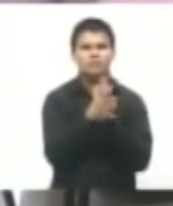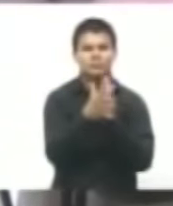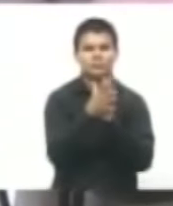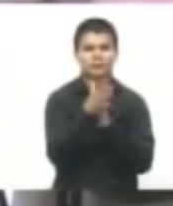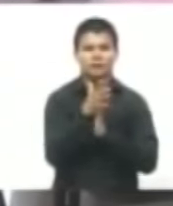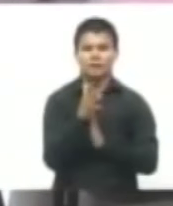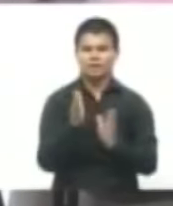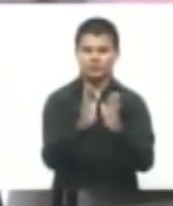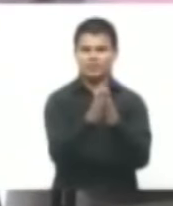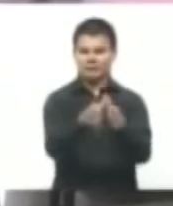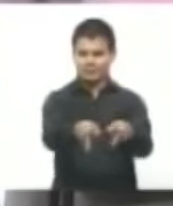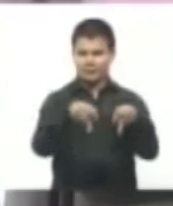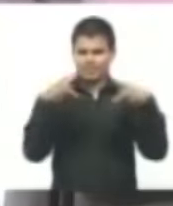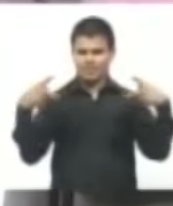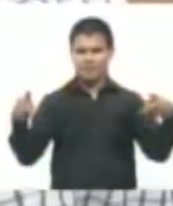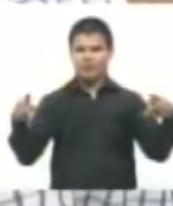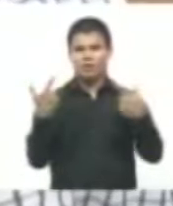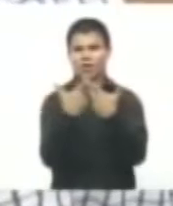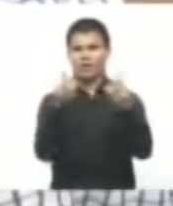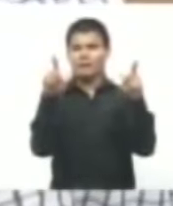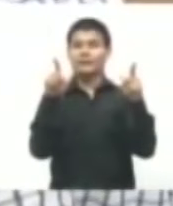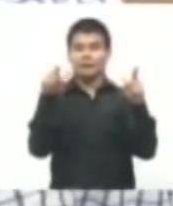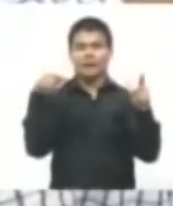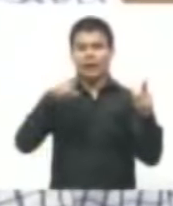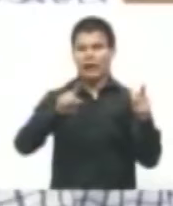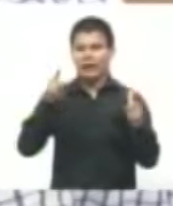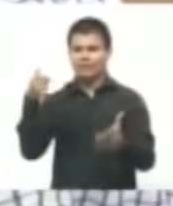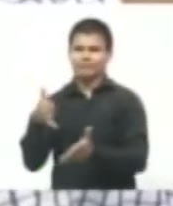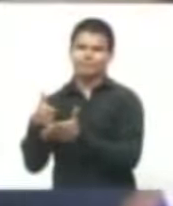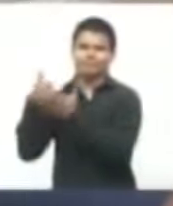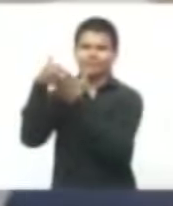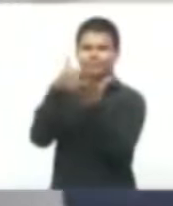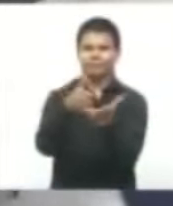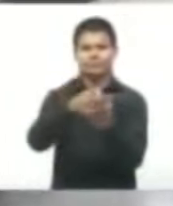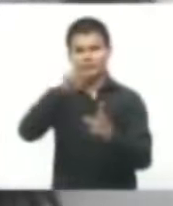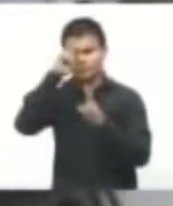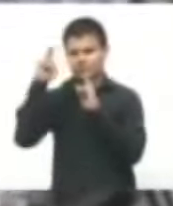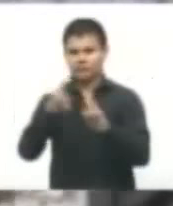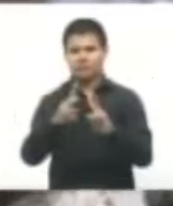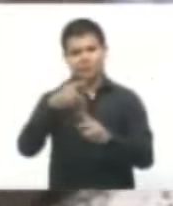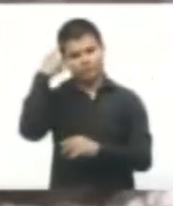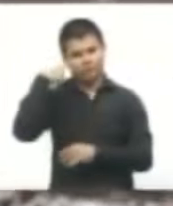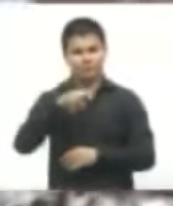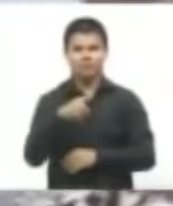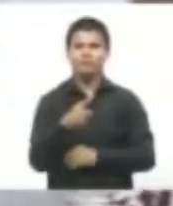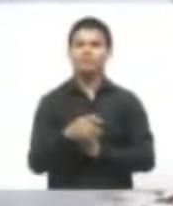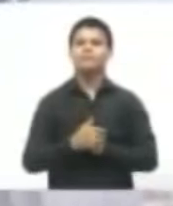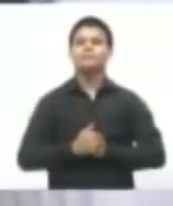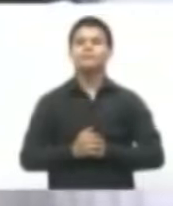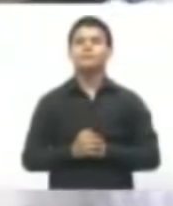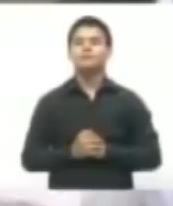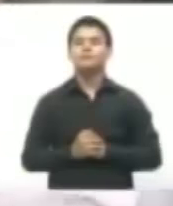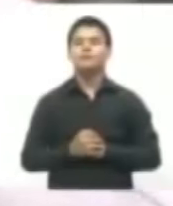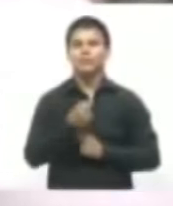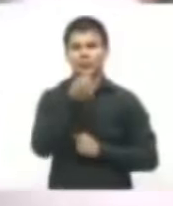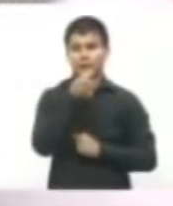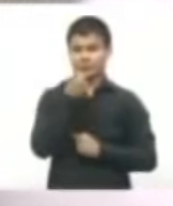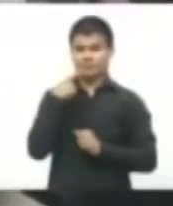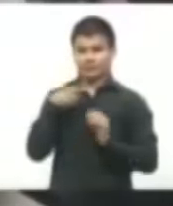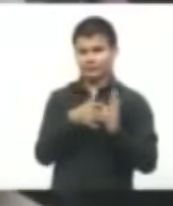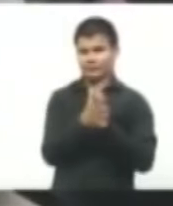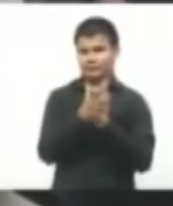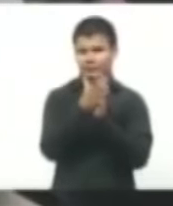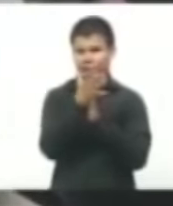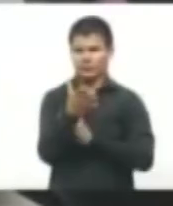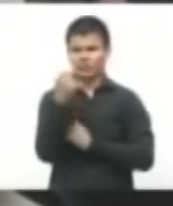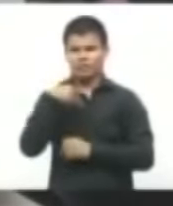La Universidad Metropolitana realizó una ceremonia protocolaria en honor al Día del Periodista. Dentro de este evento se hizo un reconocimiento al destacado comunicador